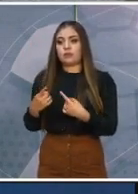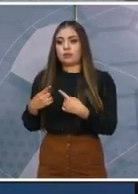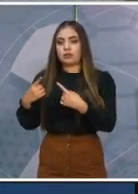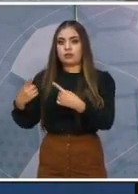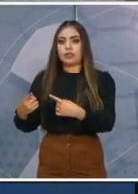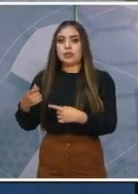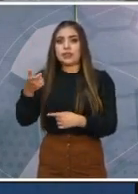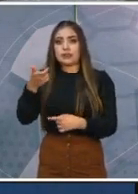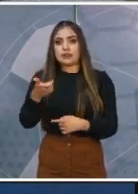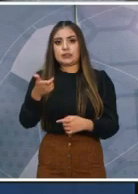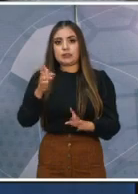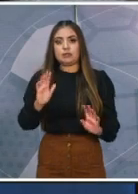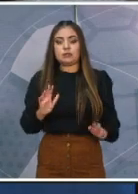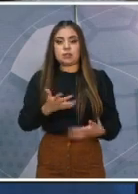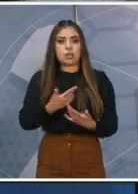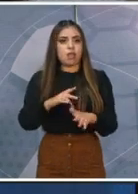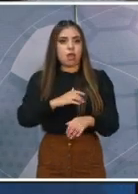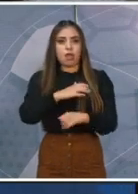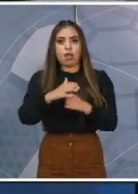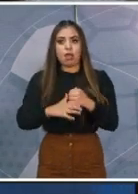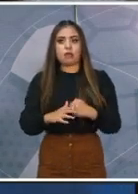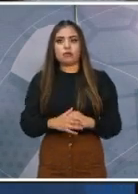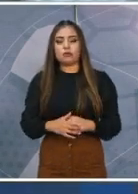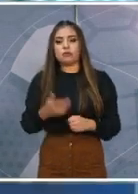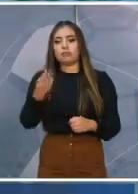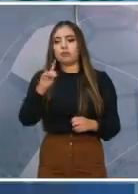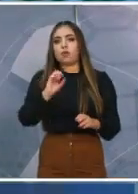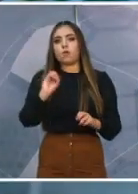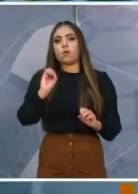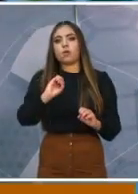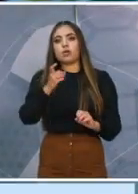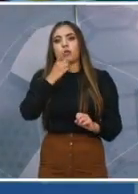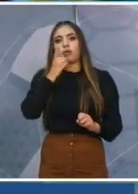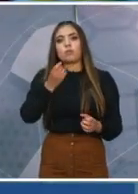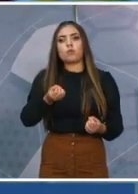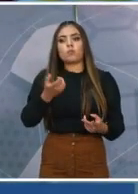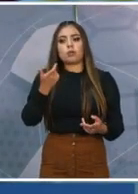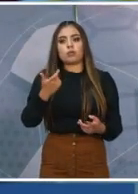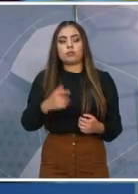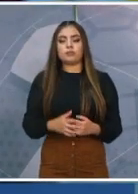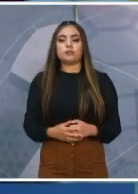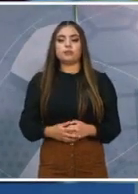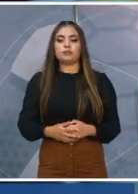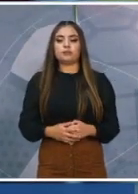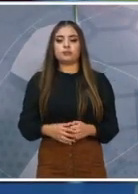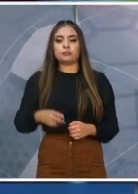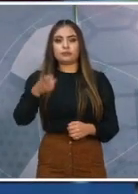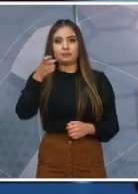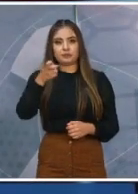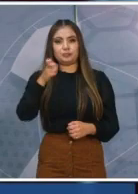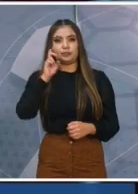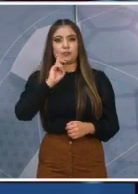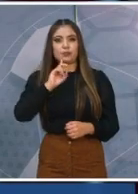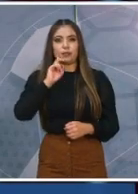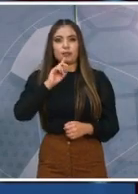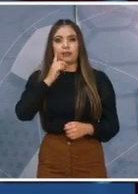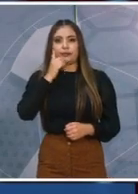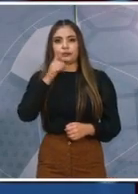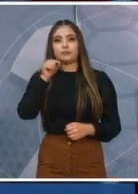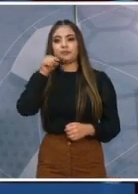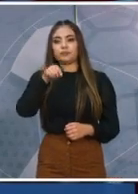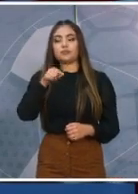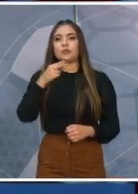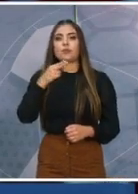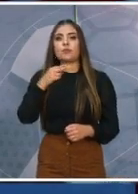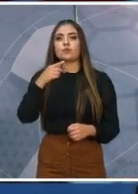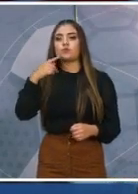Hasta ahí quedó, no dijimos cantidad ni mucho menos. De acuerdo a la señora Celia, la maestra utilizó a su hija con toda la intención